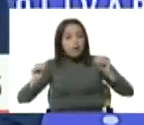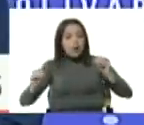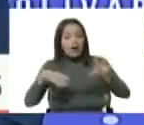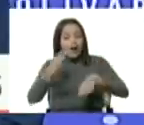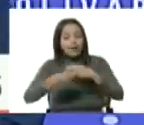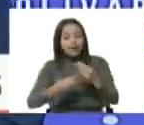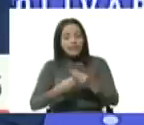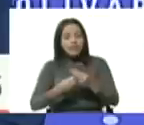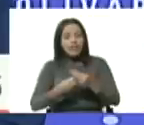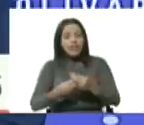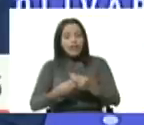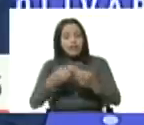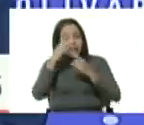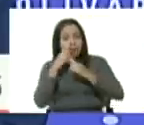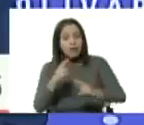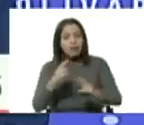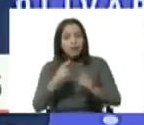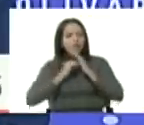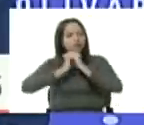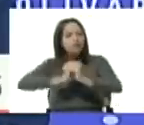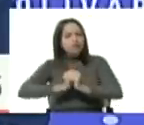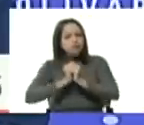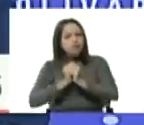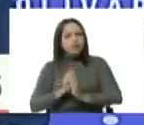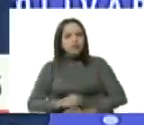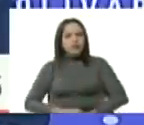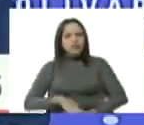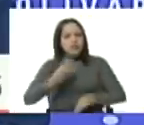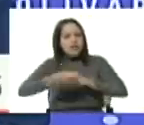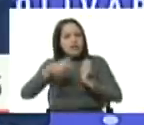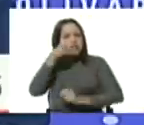la adoración que tiene el pueblo por